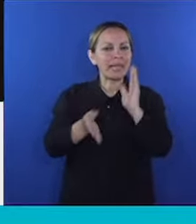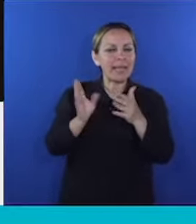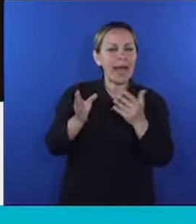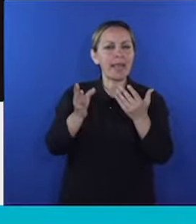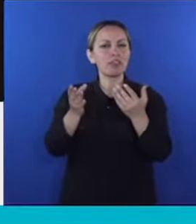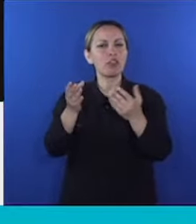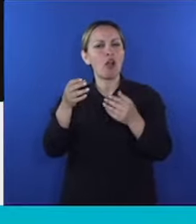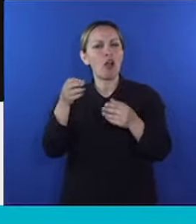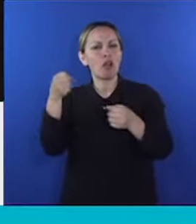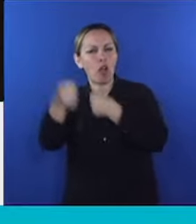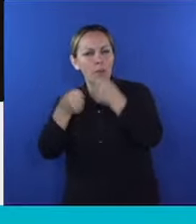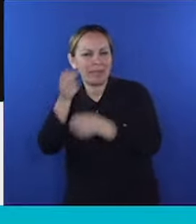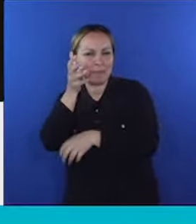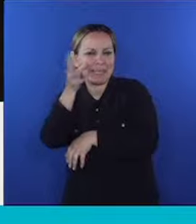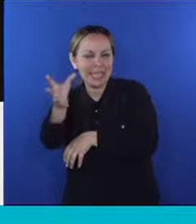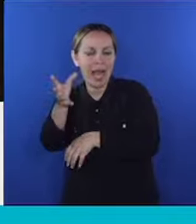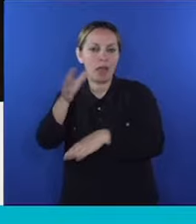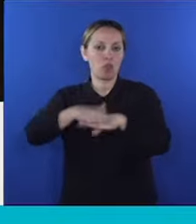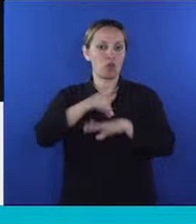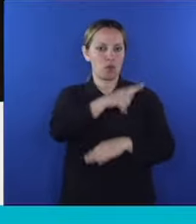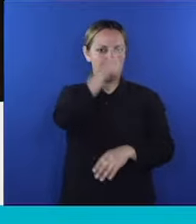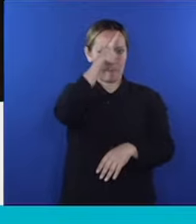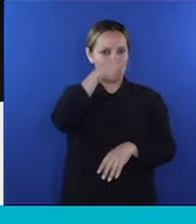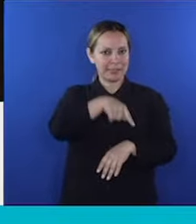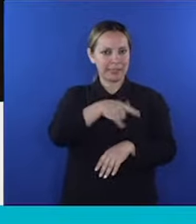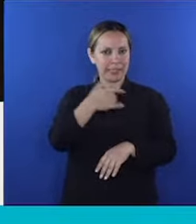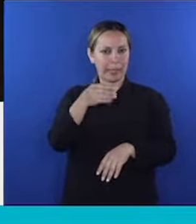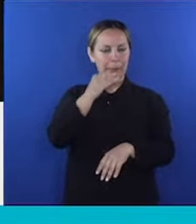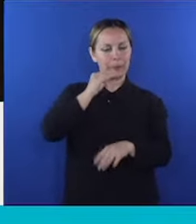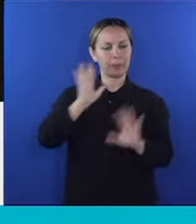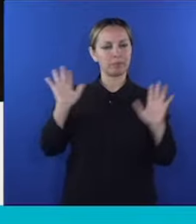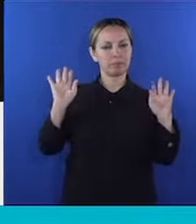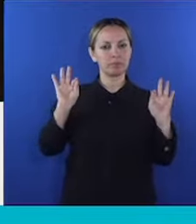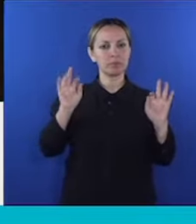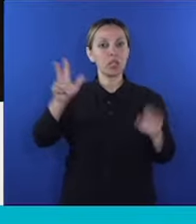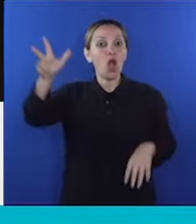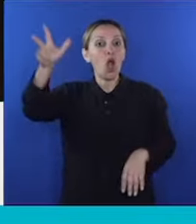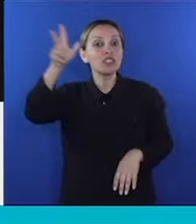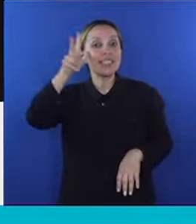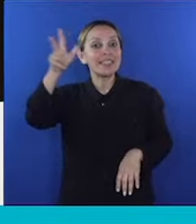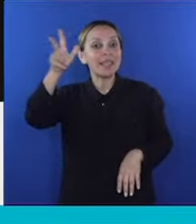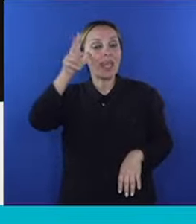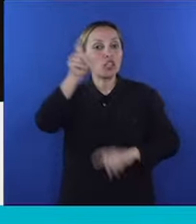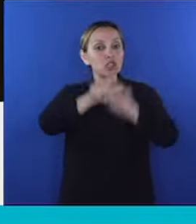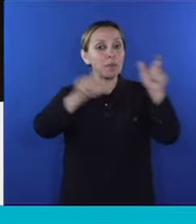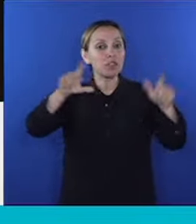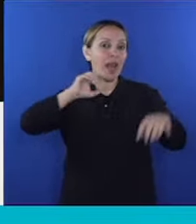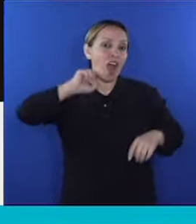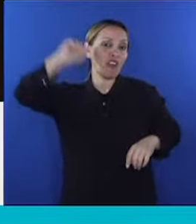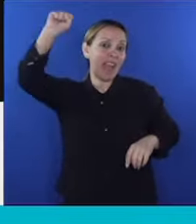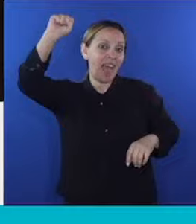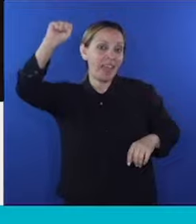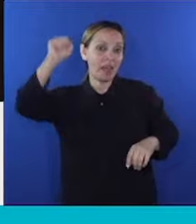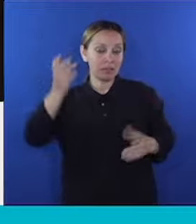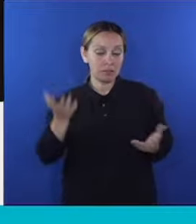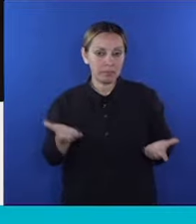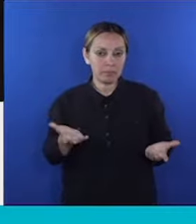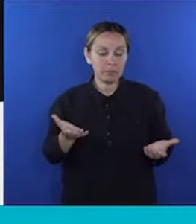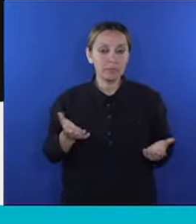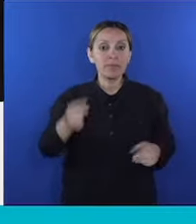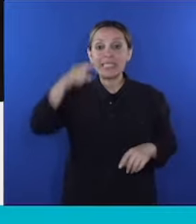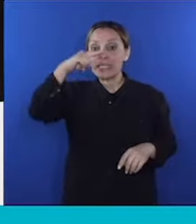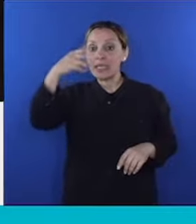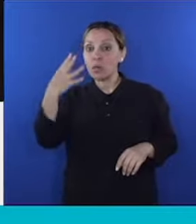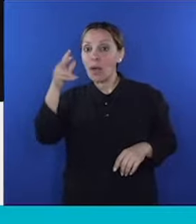golpizas de las torturas en manos de la policía de nuestra provincia 88 ahorcados entre el 2012 y el 2024 y 74